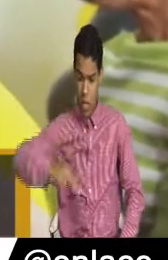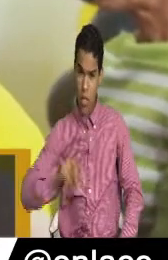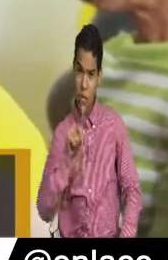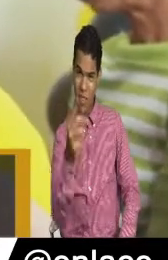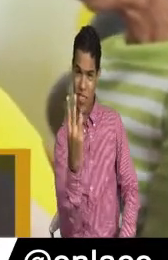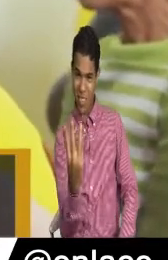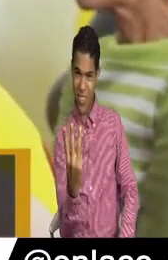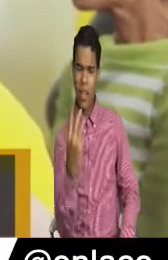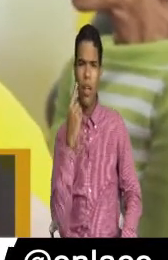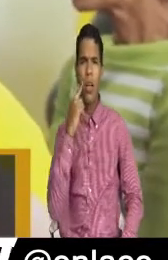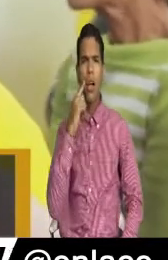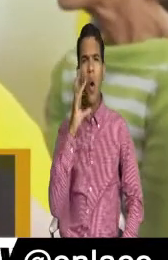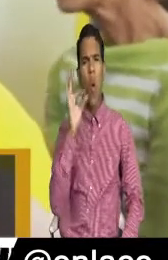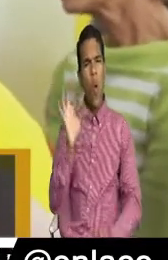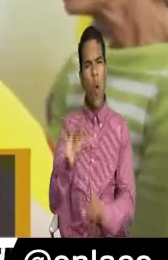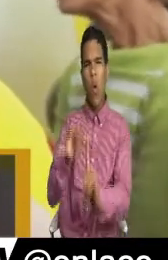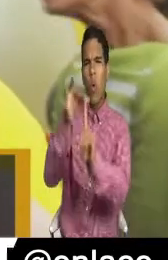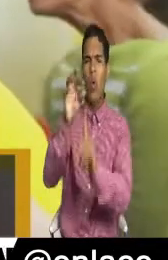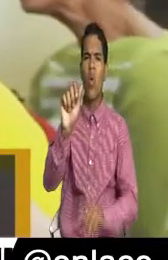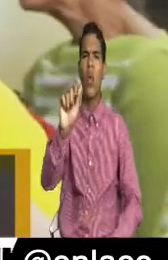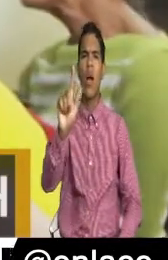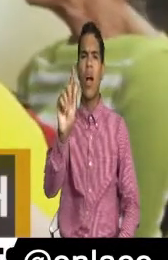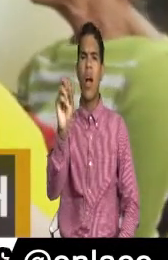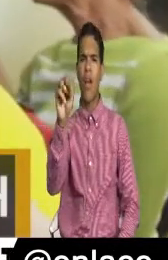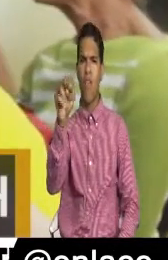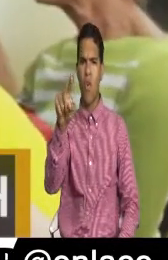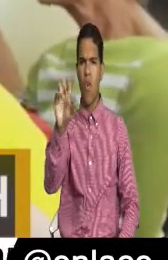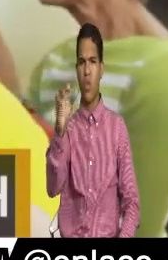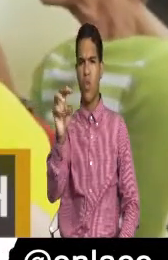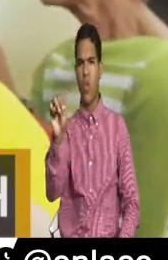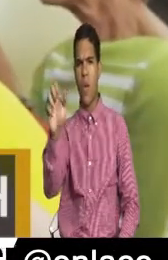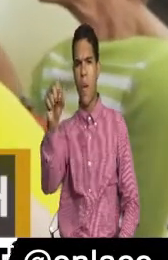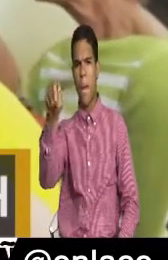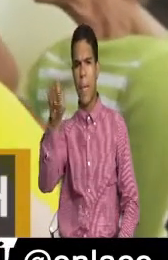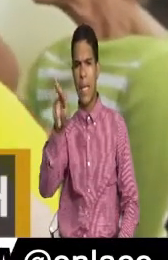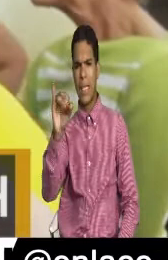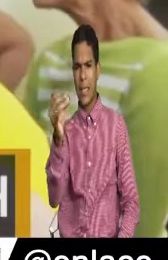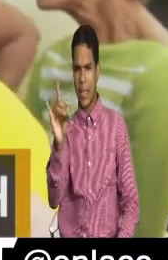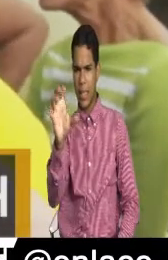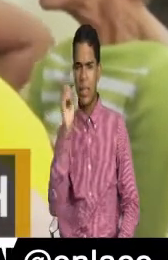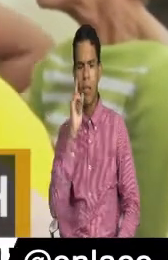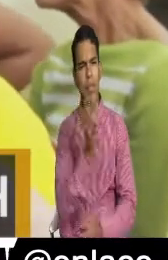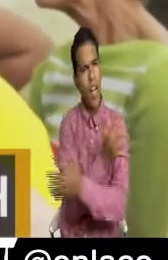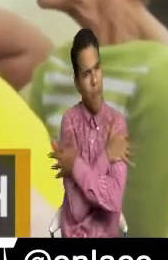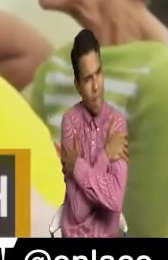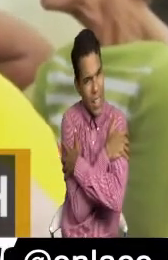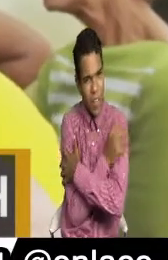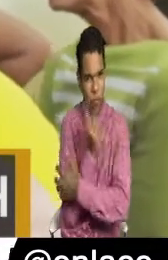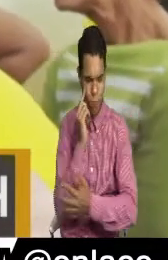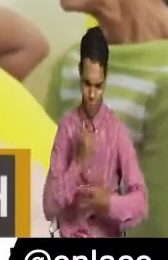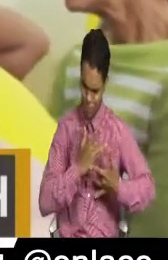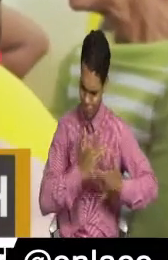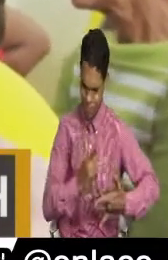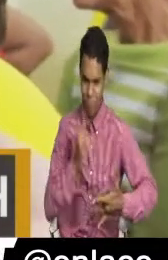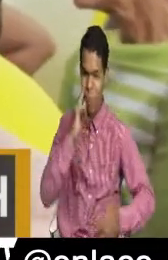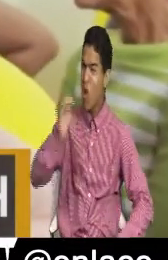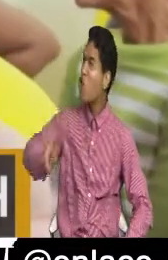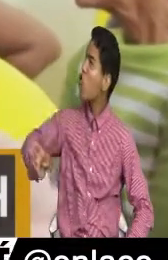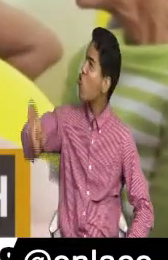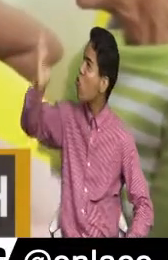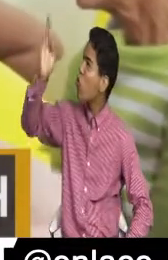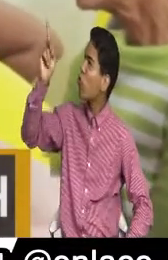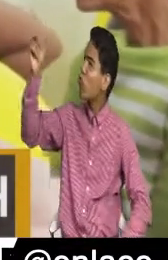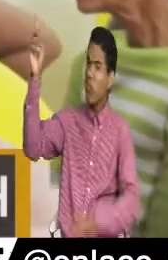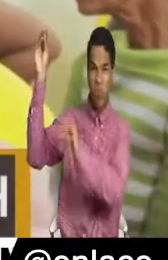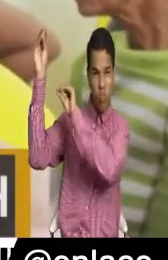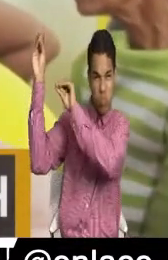amigo Alfonso Erhaz Manrique nuestro abrazo, nuestra solidaridad, que el Todopoderoso le dé todas